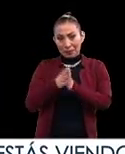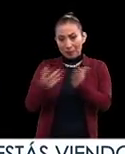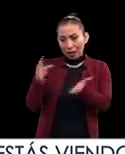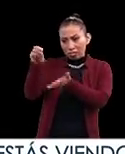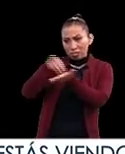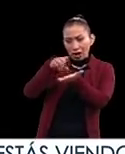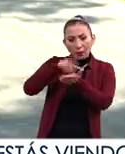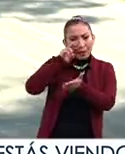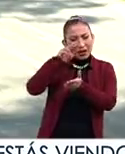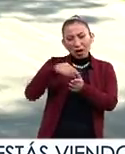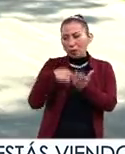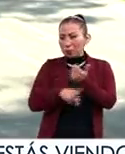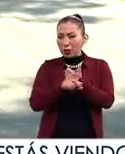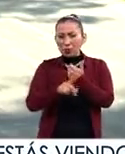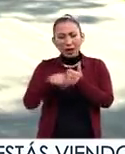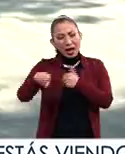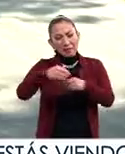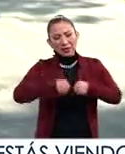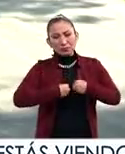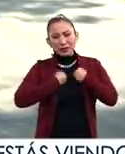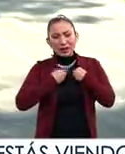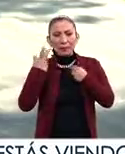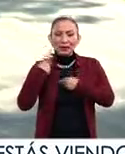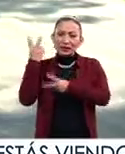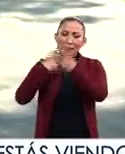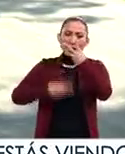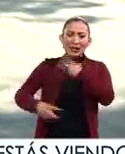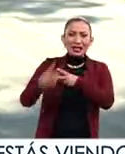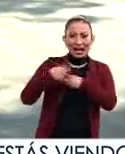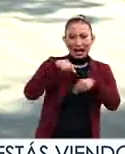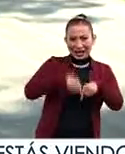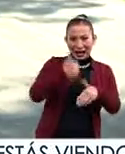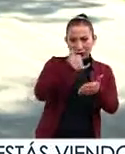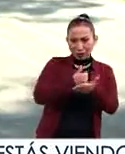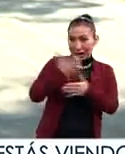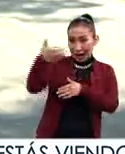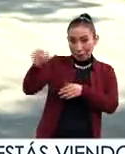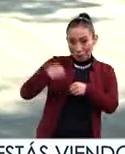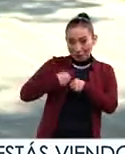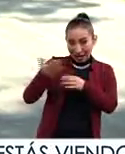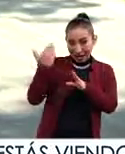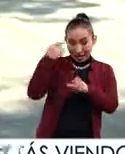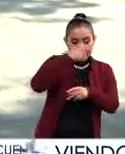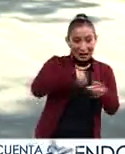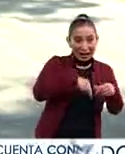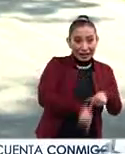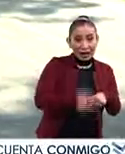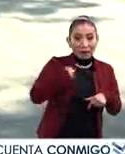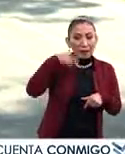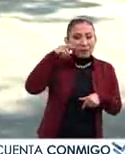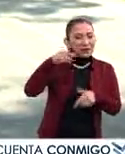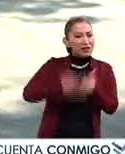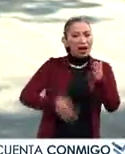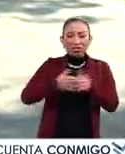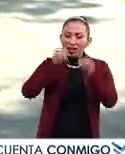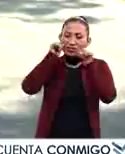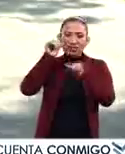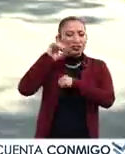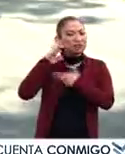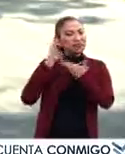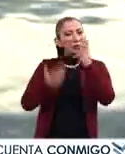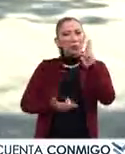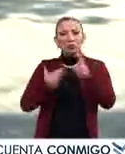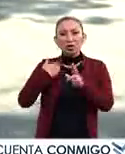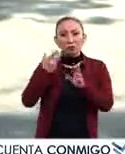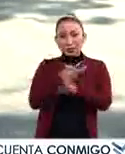documentaba las malas condiciones de vida de quienes migraban del campo a la Ciudad de México, evidenciando las deudas dejadas por la Revolución